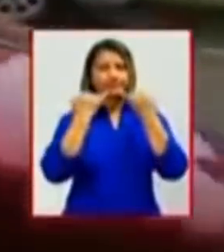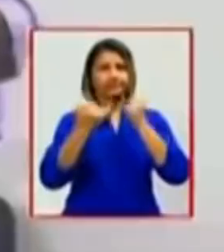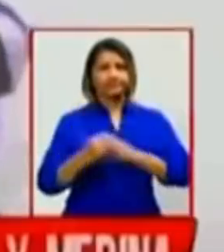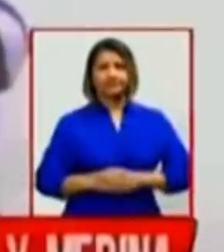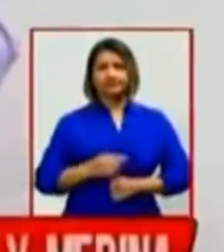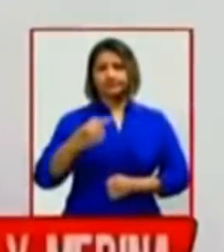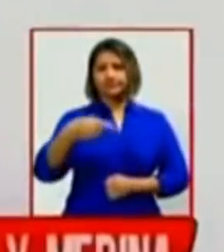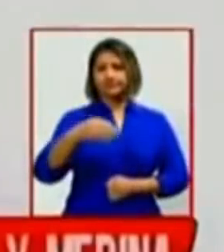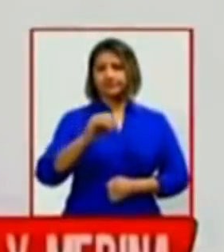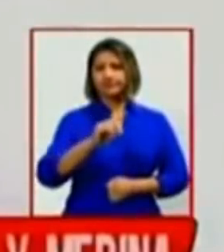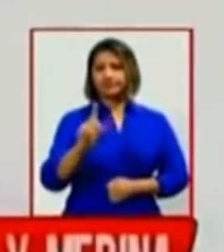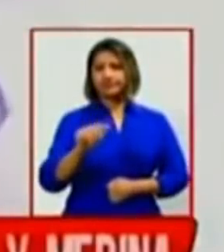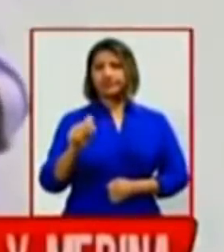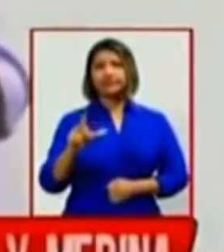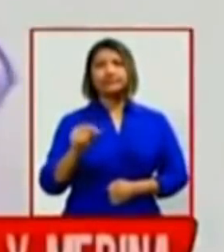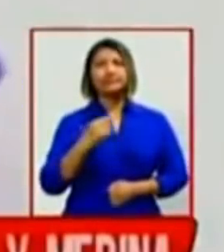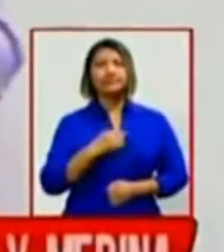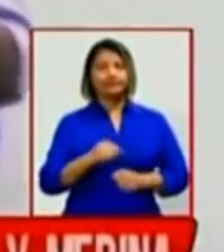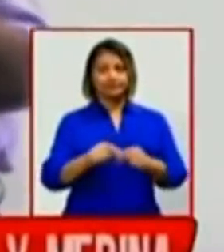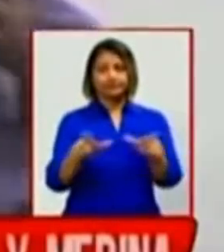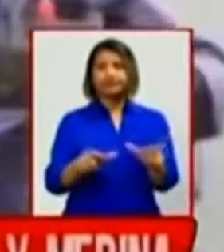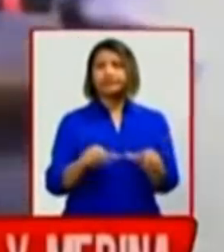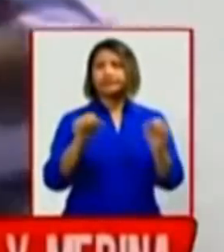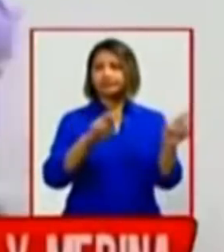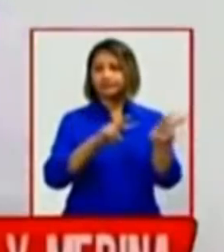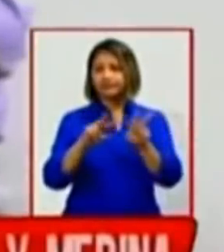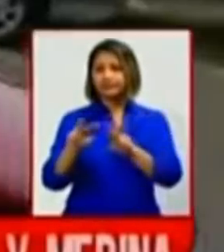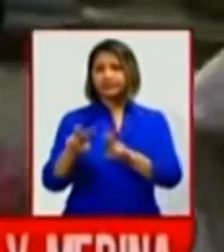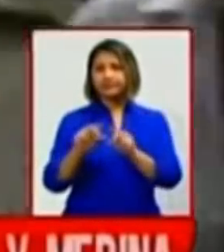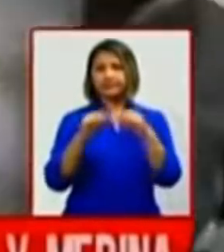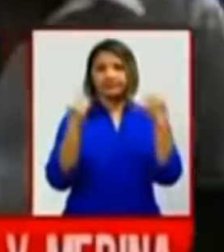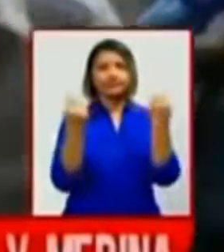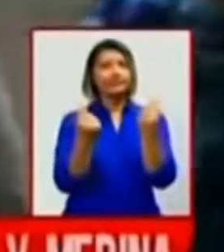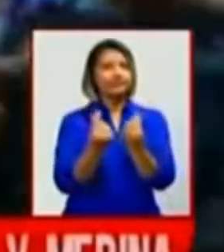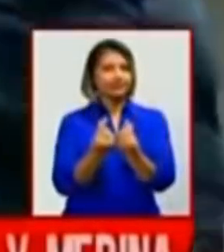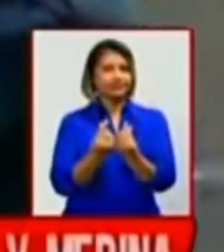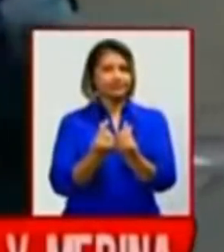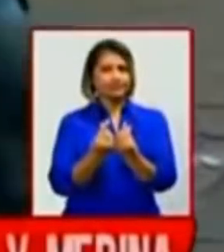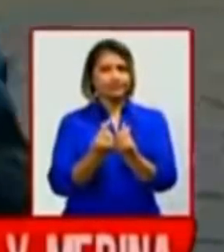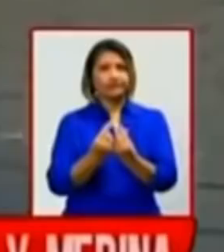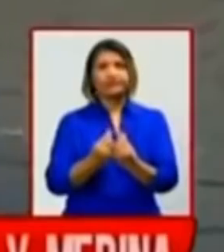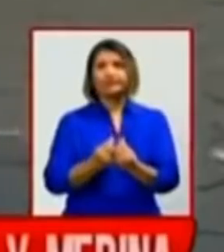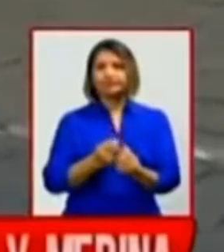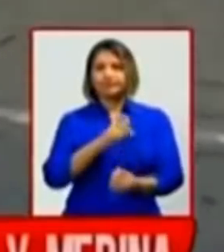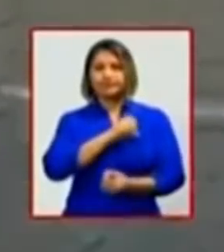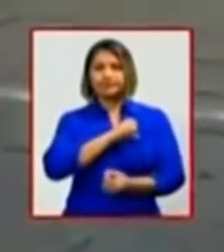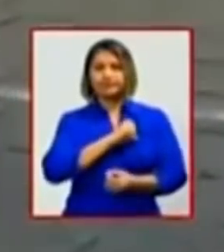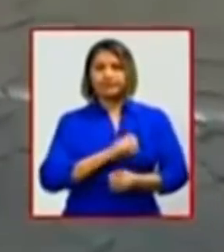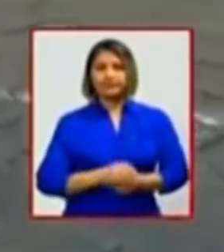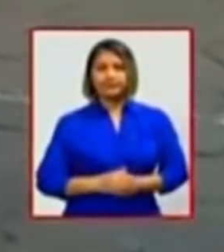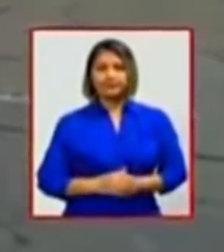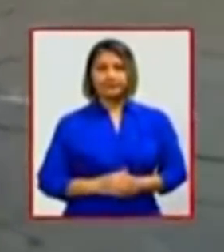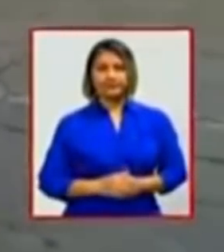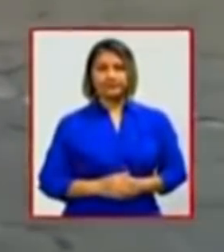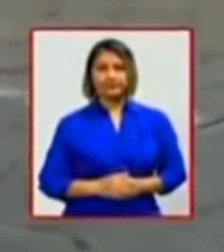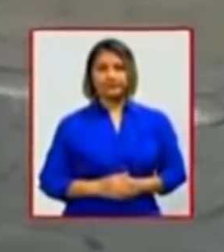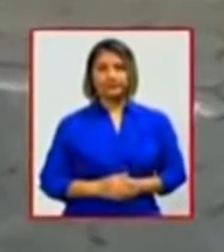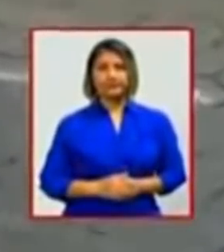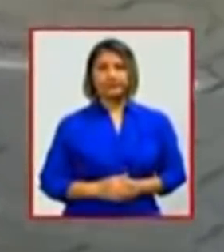el coronel gonzalo medina mientras en el lugar se podía observar un contingente de la fuerza especial de lucha contra el narcotráfico